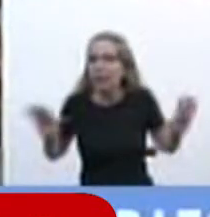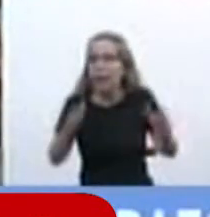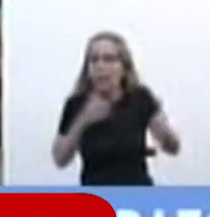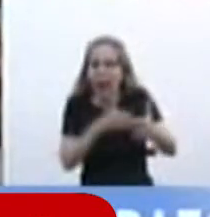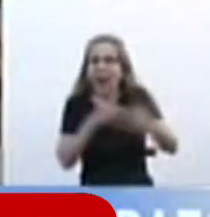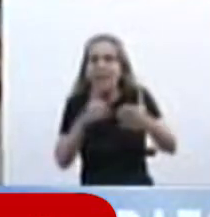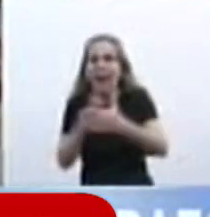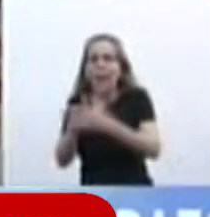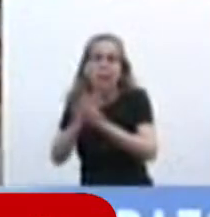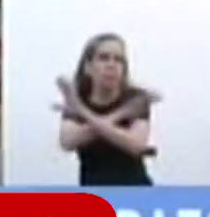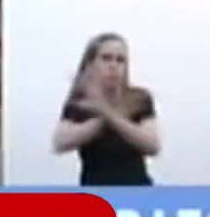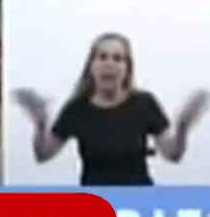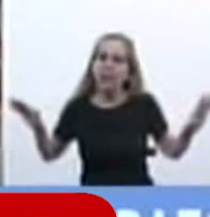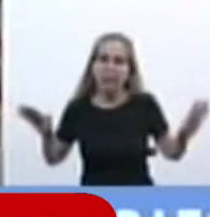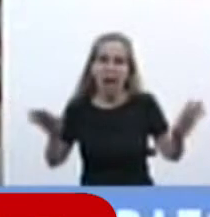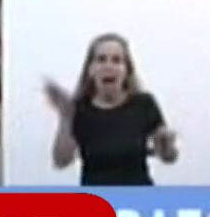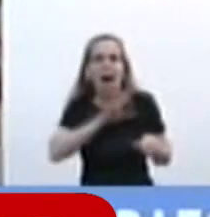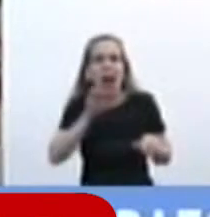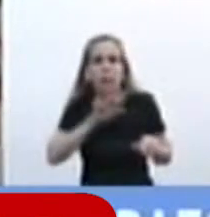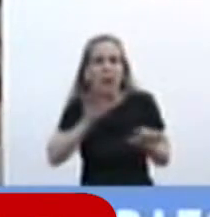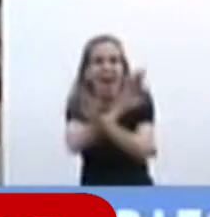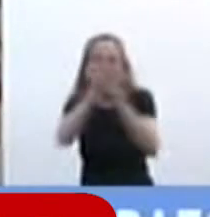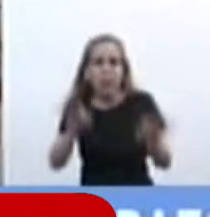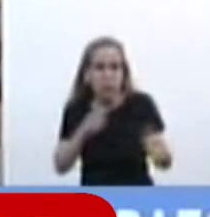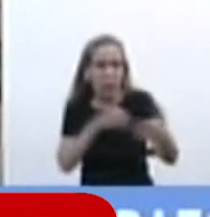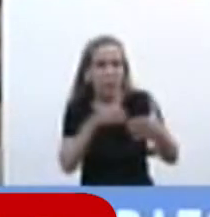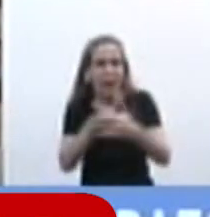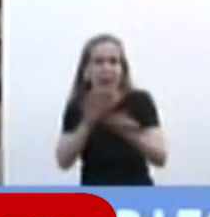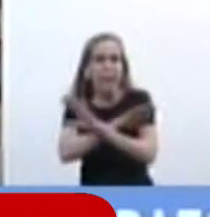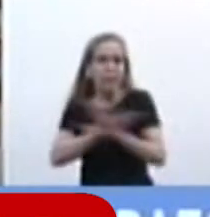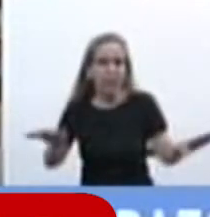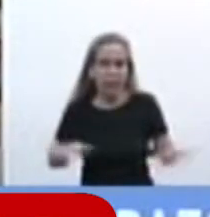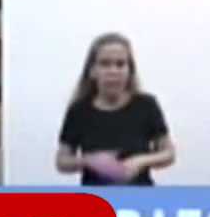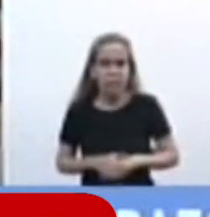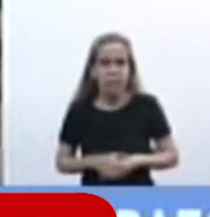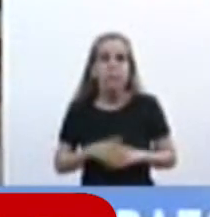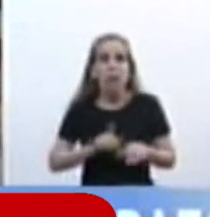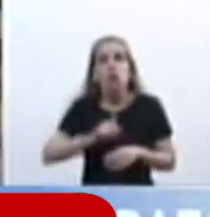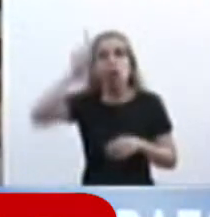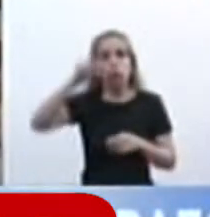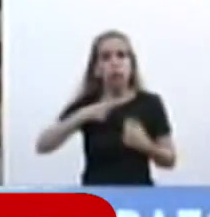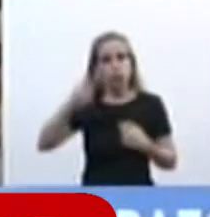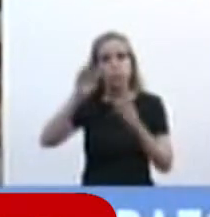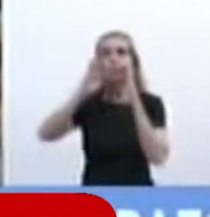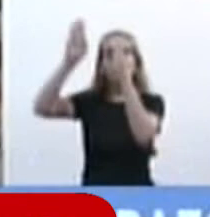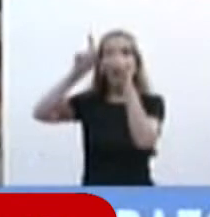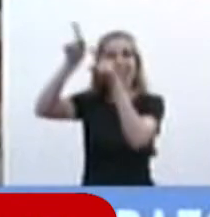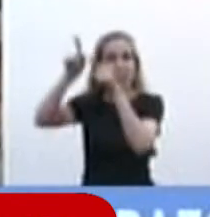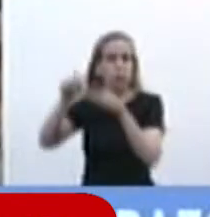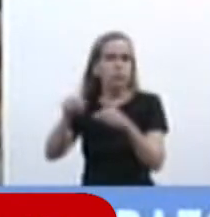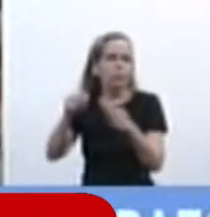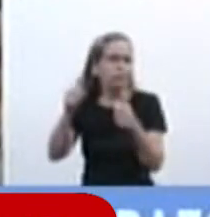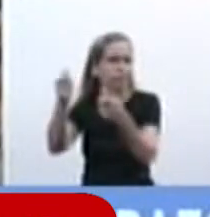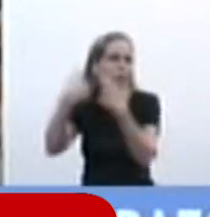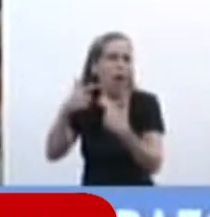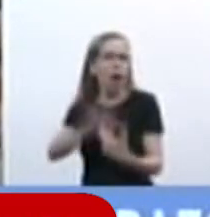cerrándole las puertas del sistema de salud a ninguna mujer. El Dios en el que creo es sinónimo de amor y